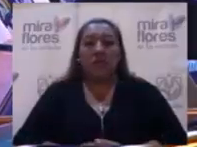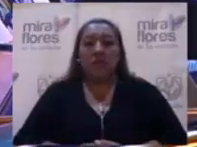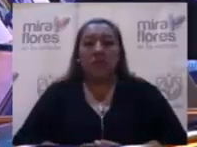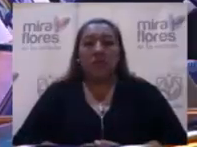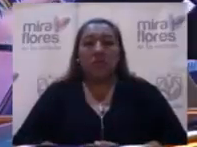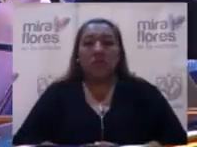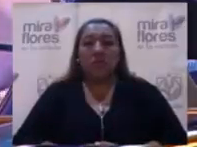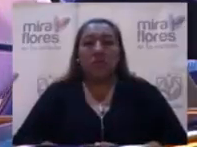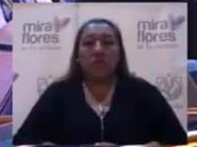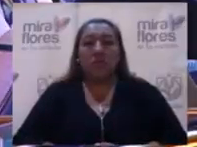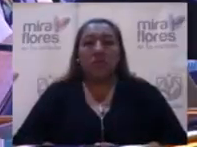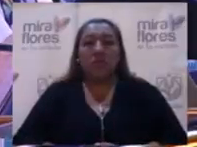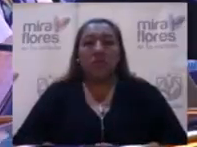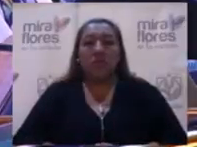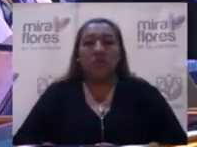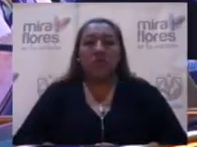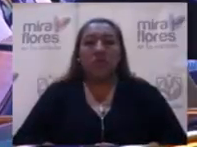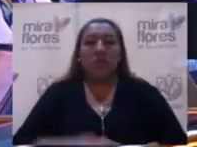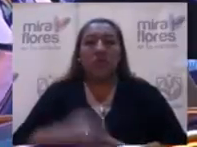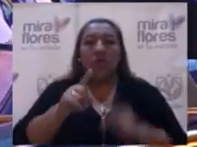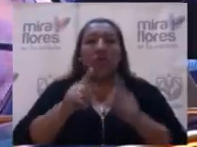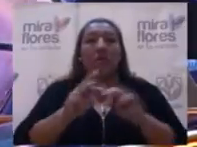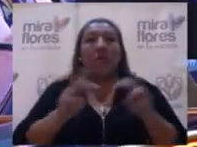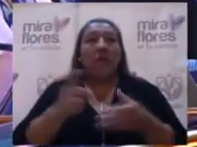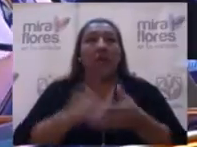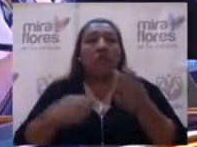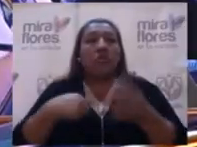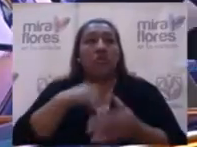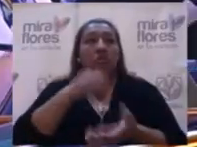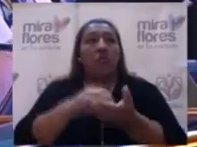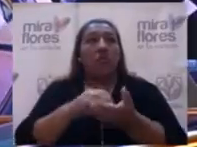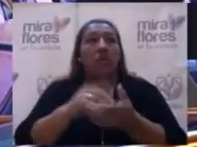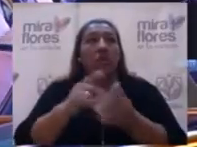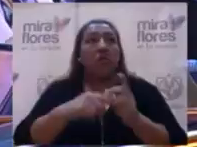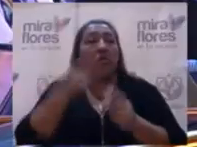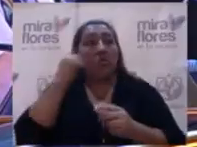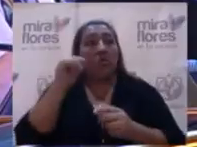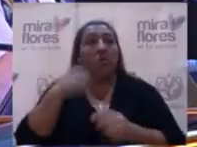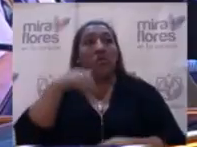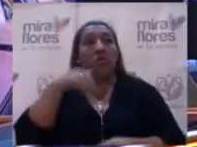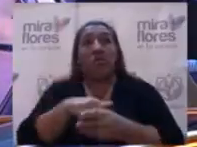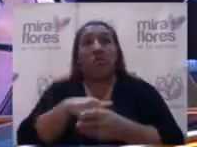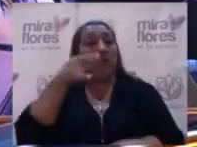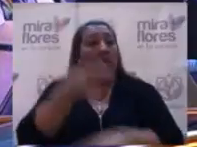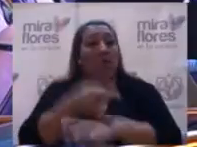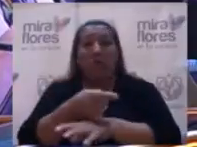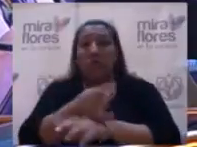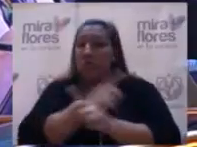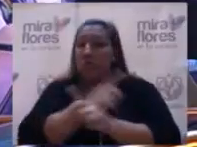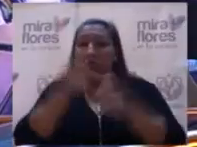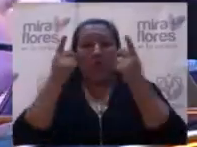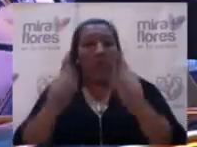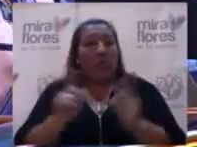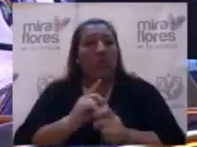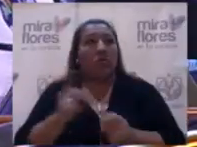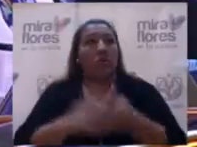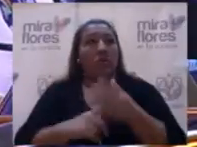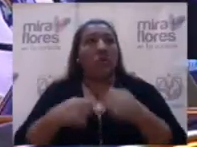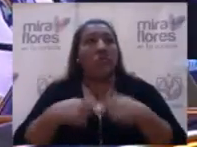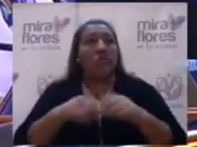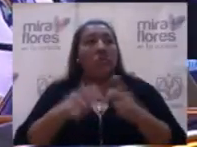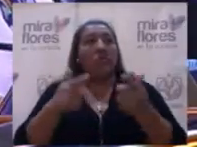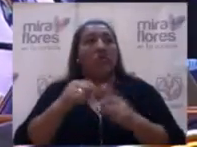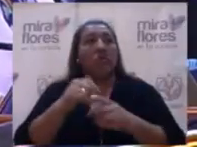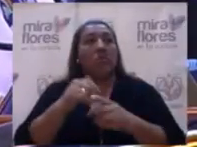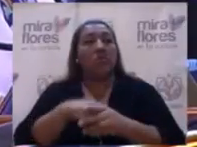la preexistencia de una norma legal que es la que vamos a aprobar hoy día. Es por ello que mi voto va a ser en contra, dejando expresa constancia que salvo mi voto